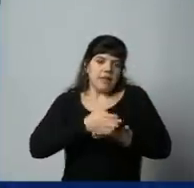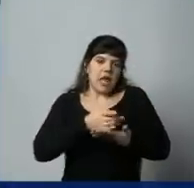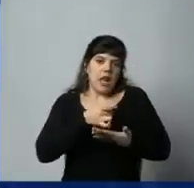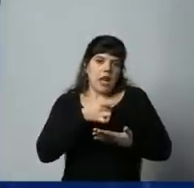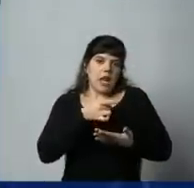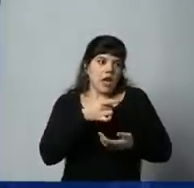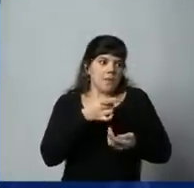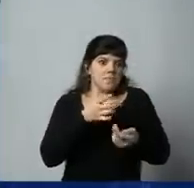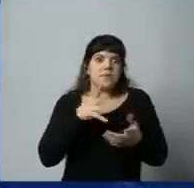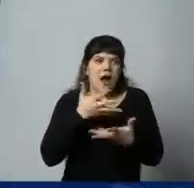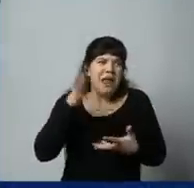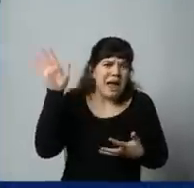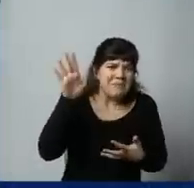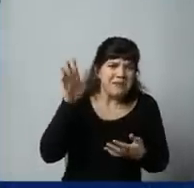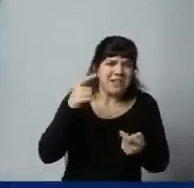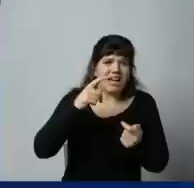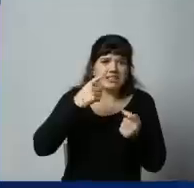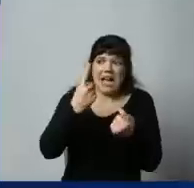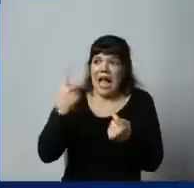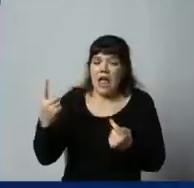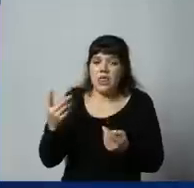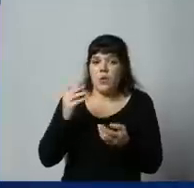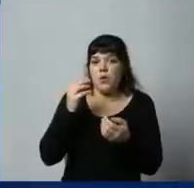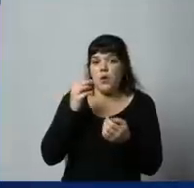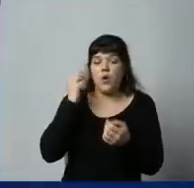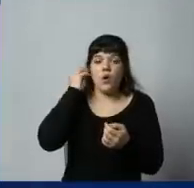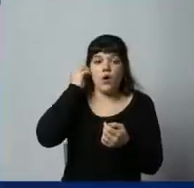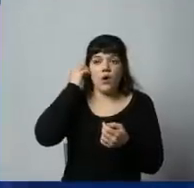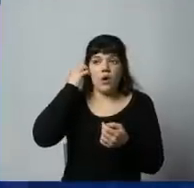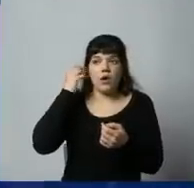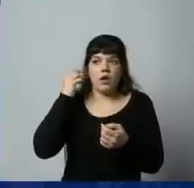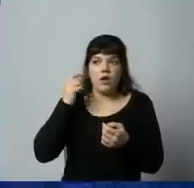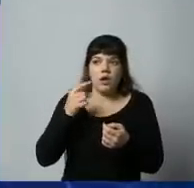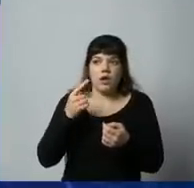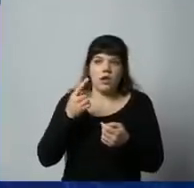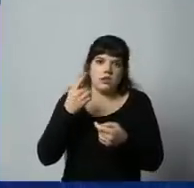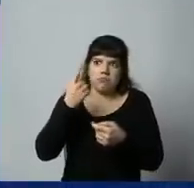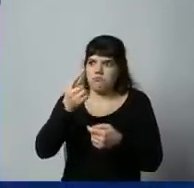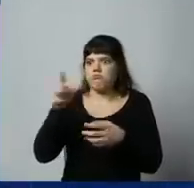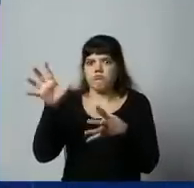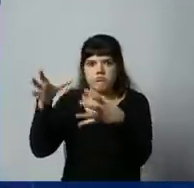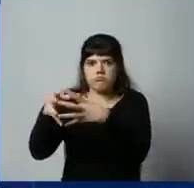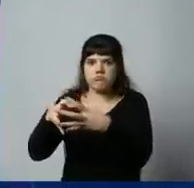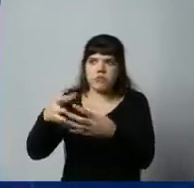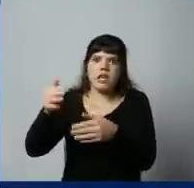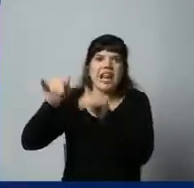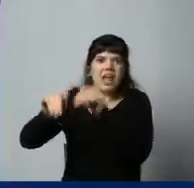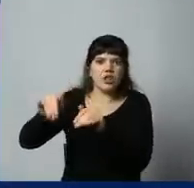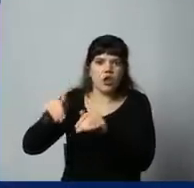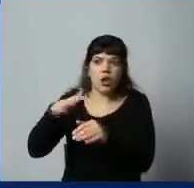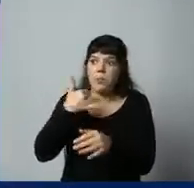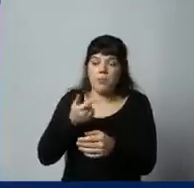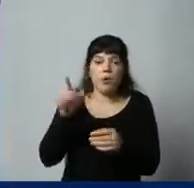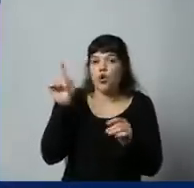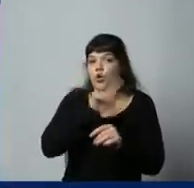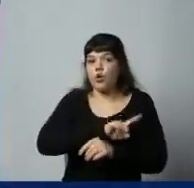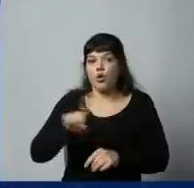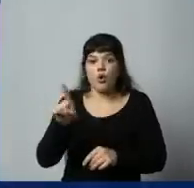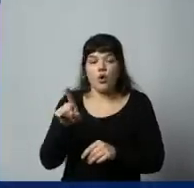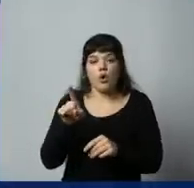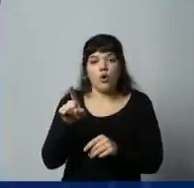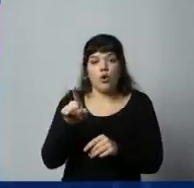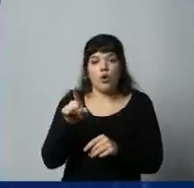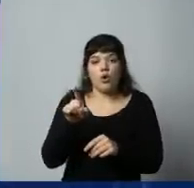Ahora hay una amenaza sobre los integrantes del tribunal Perdón supremo tribunal electoral de que si no proscribe al más